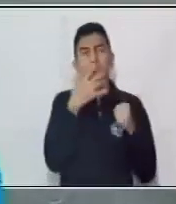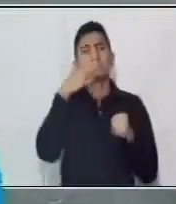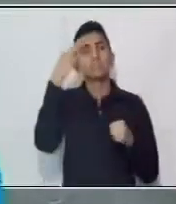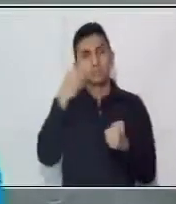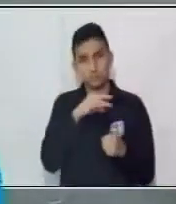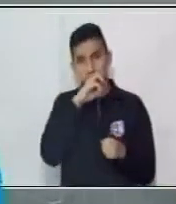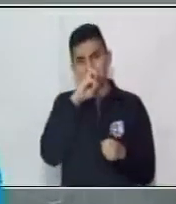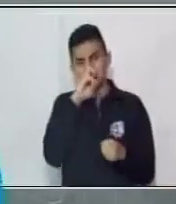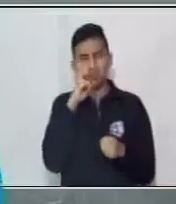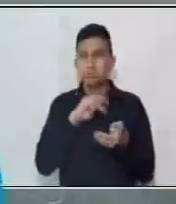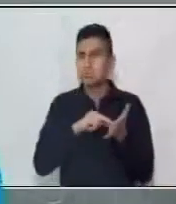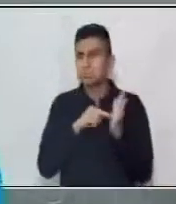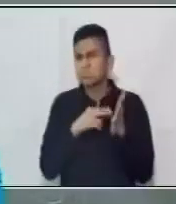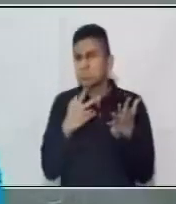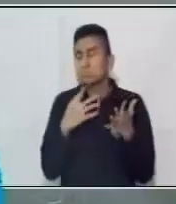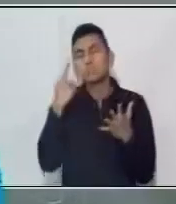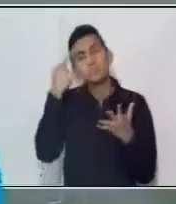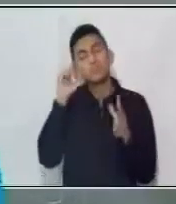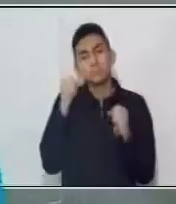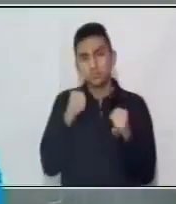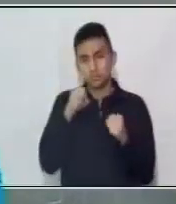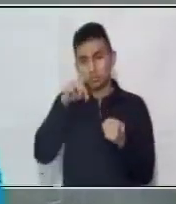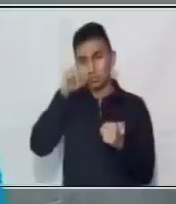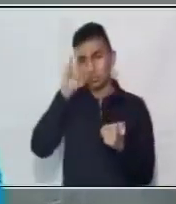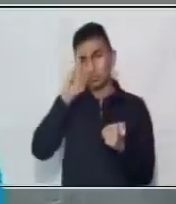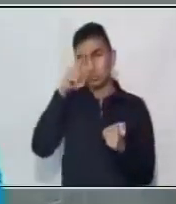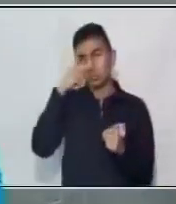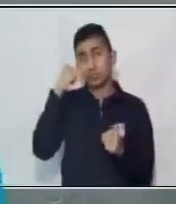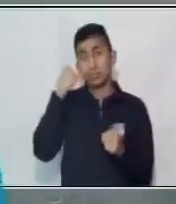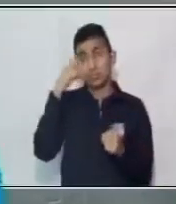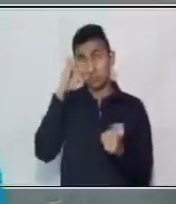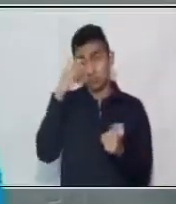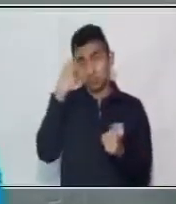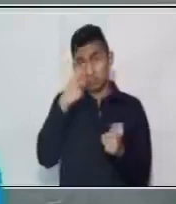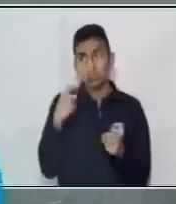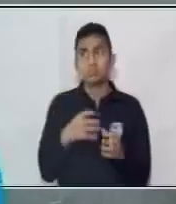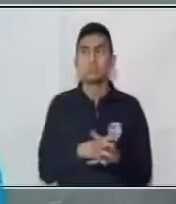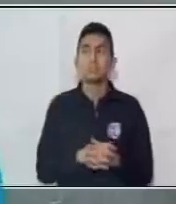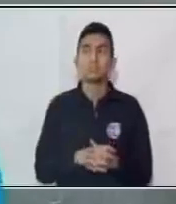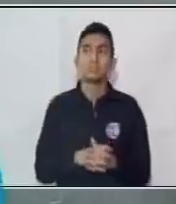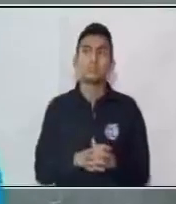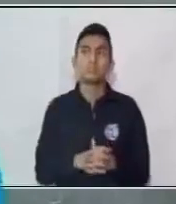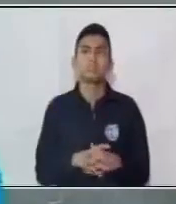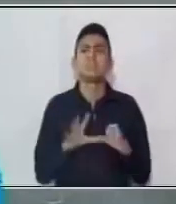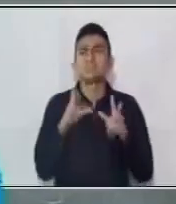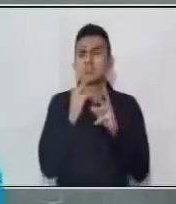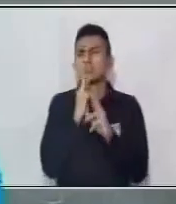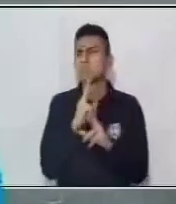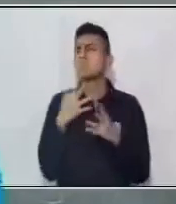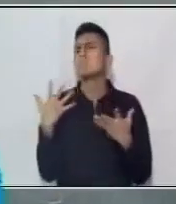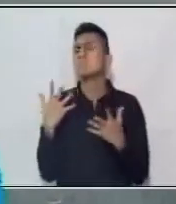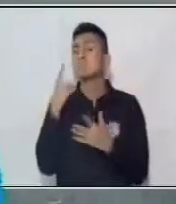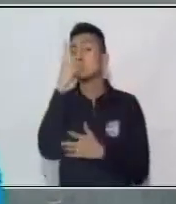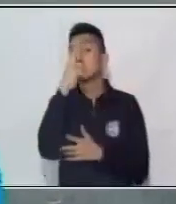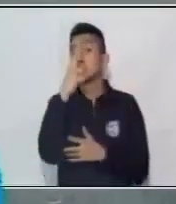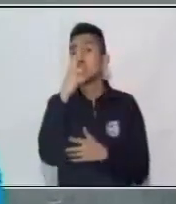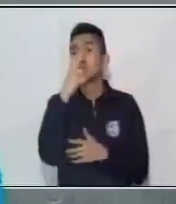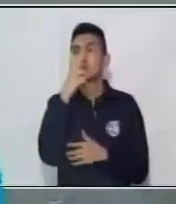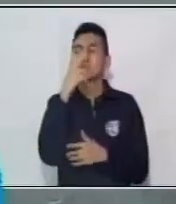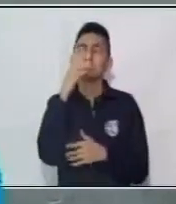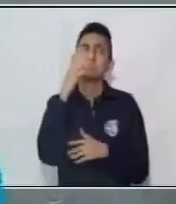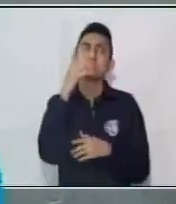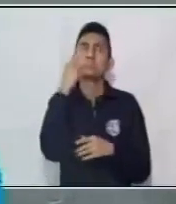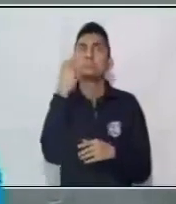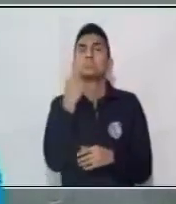verdaderos, o sea, para que sean múltiplos. ¿Qué número es? Si el número no es múltiplo entre sí, la respuesta es un tercer